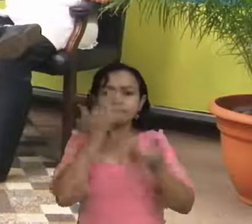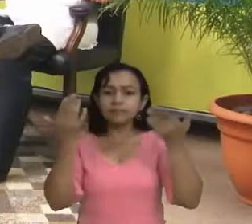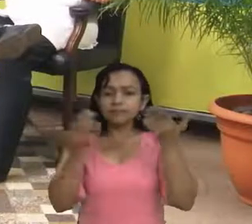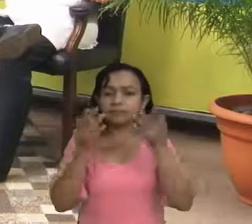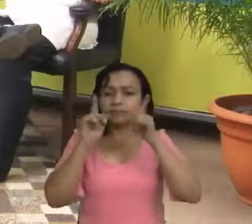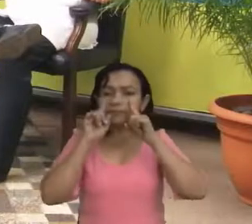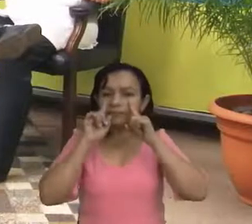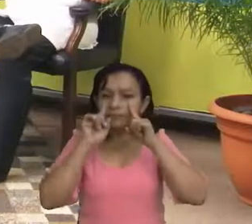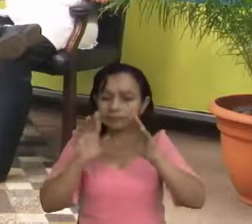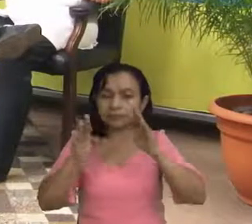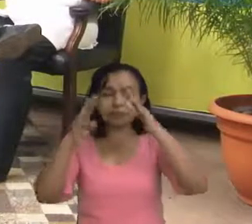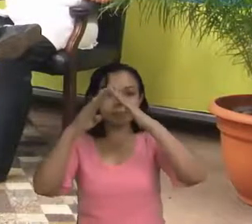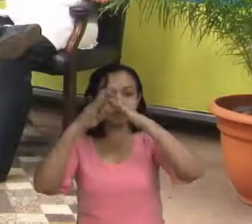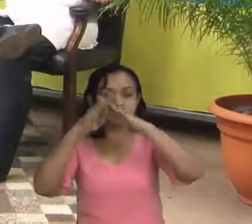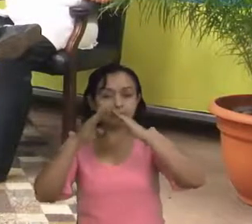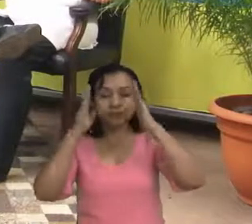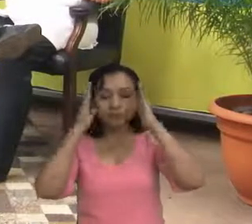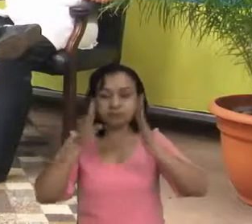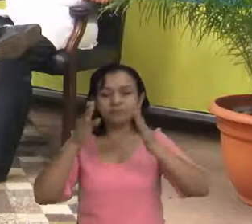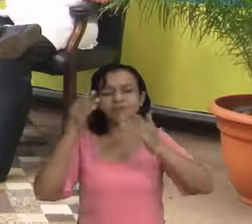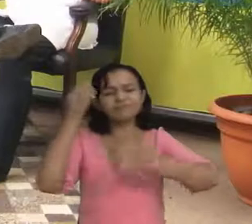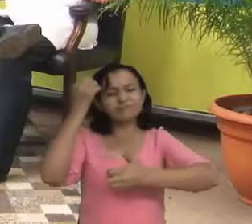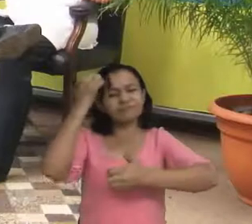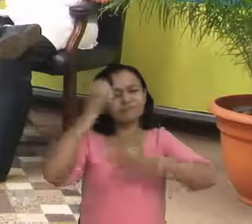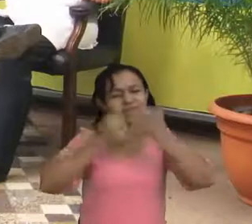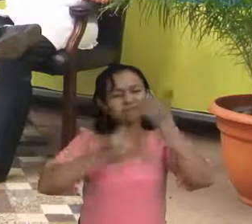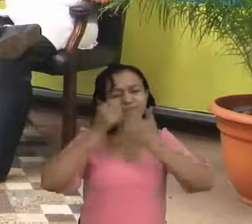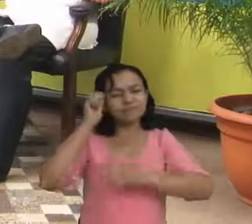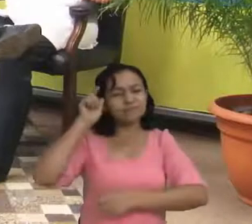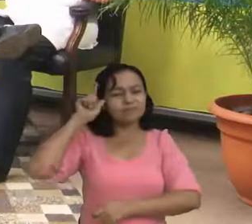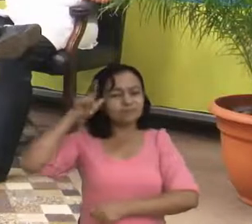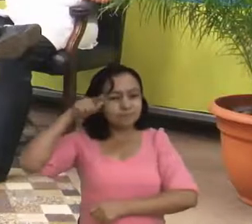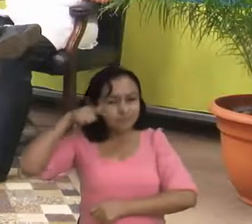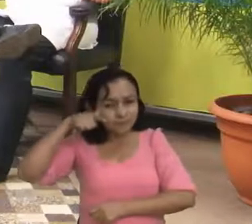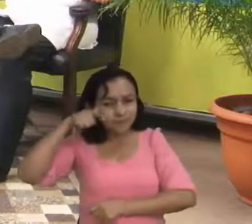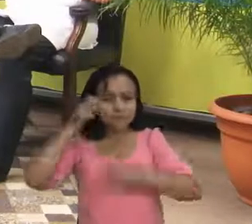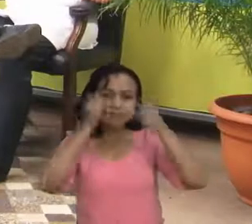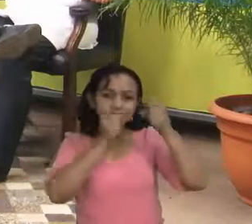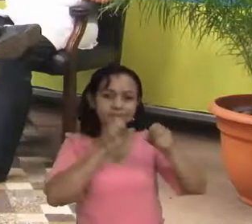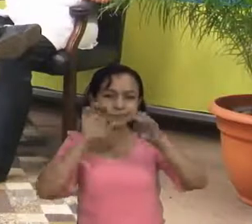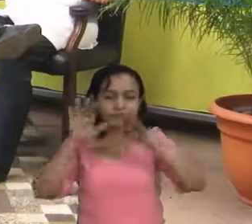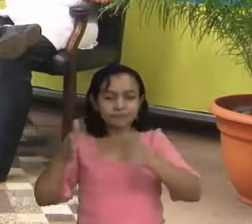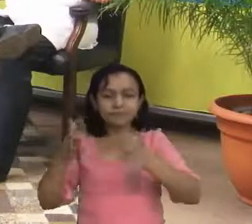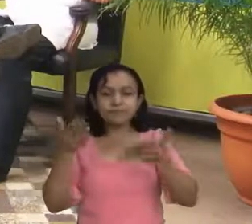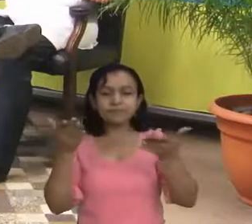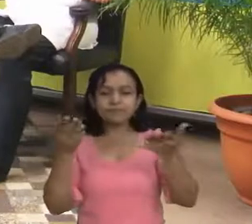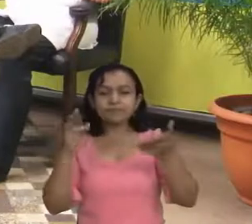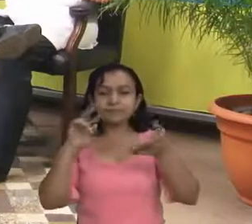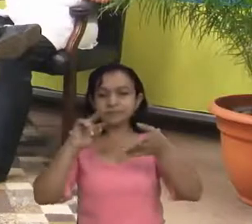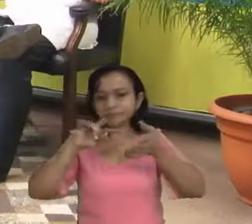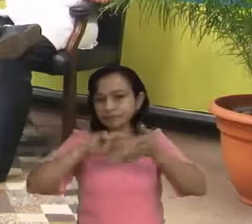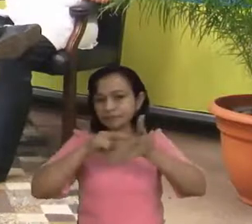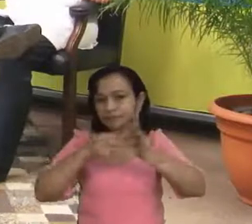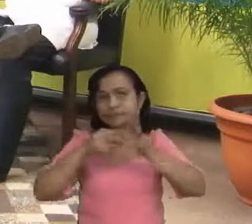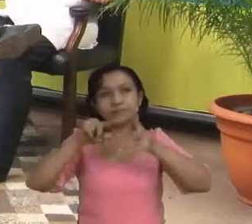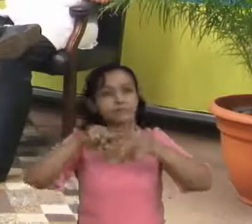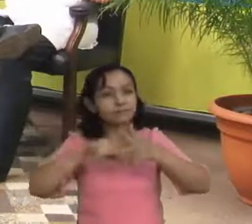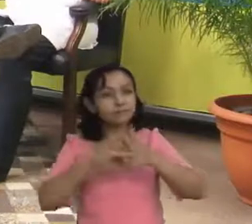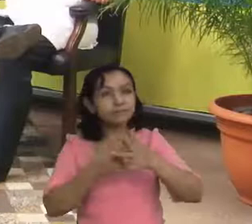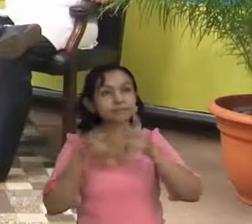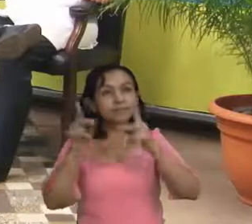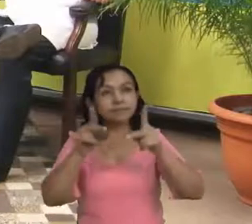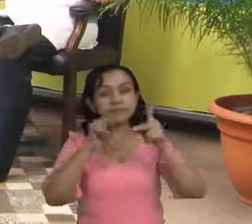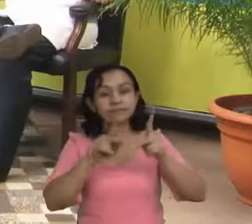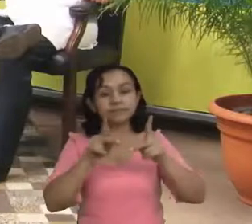prevención y atención de la uropatía obstructiva. Estábamos hablando de los síntomas, doctor. Así es. Los síntomas iniciales.